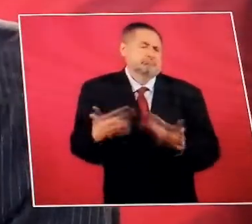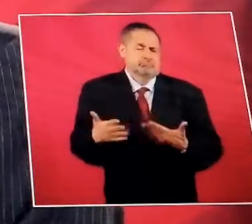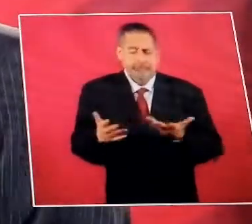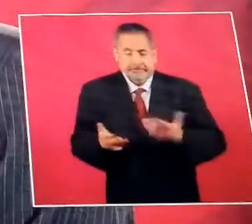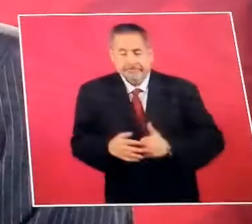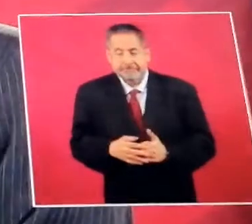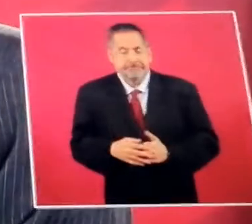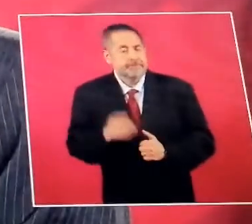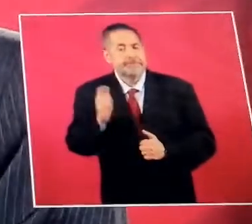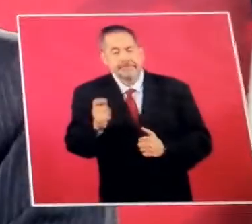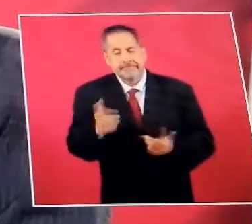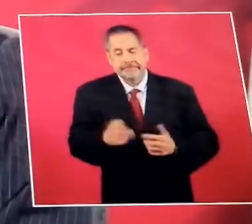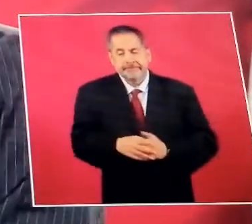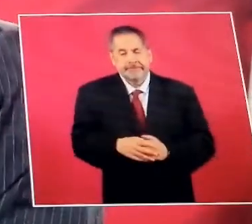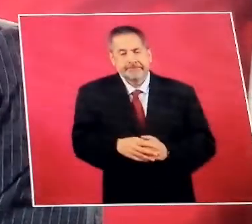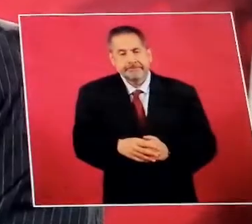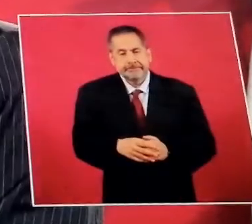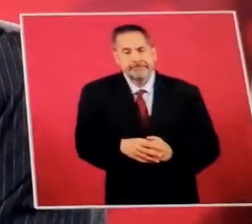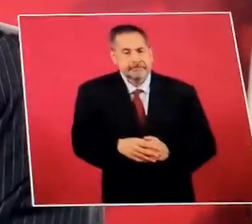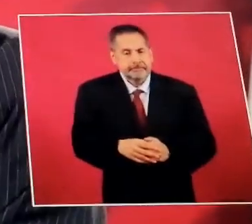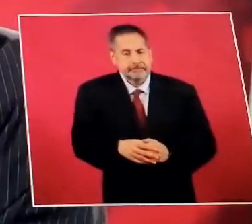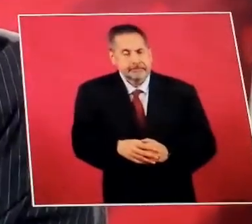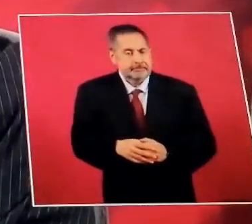Solamente los